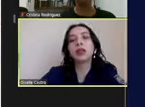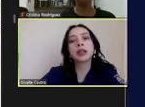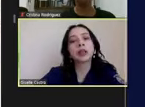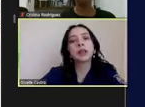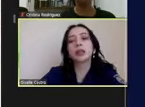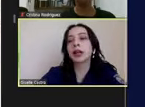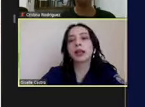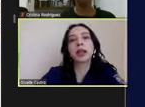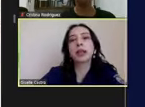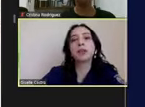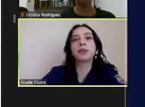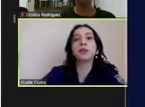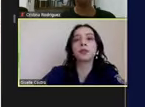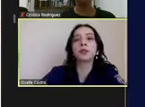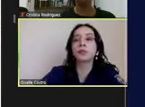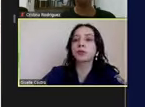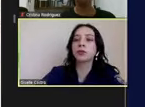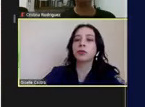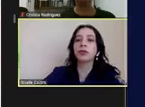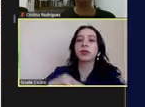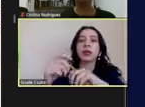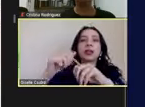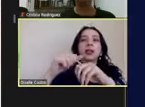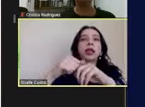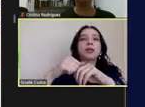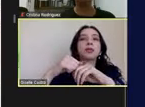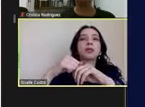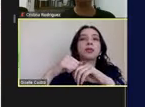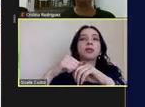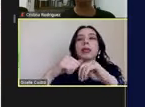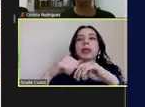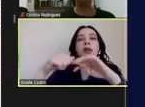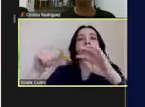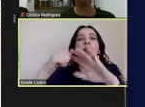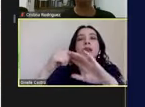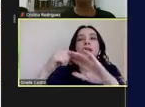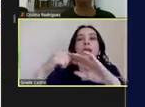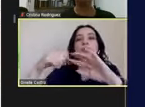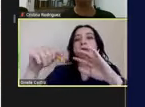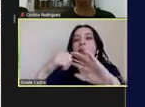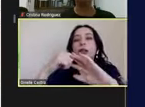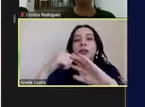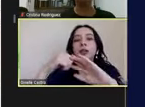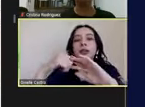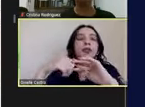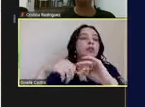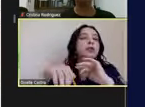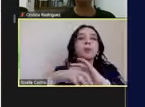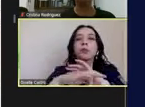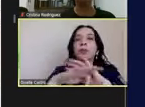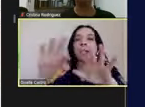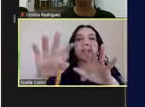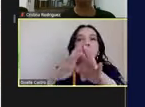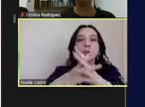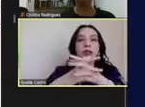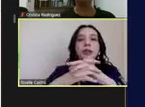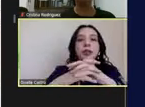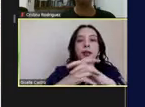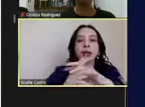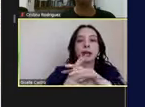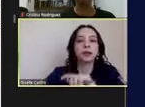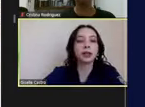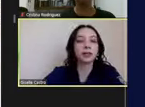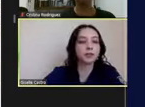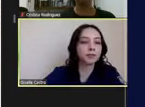tejidos y no dejar de lado otros músculos, no dejar de lado cuádriceps, los isquios, eso sin problemas se